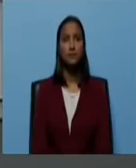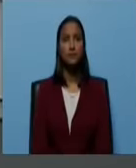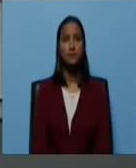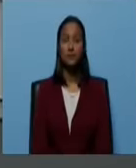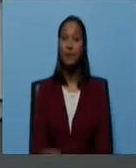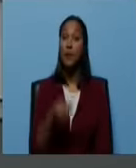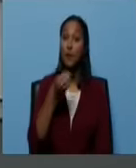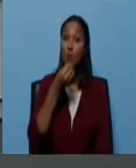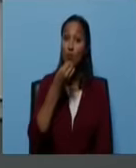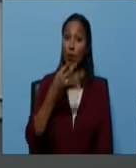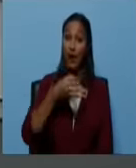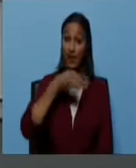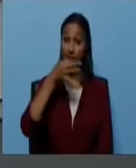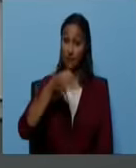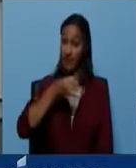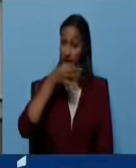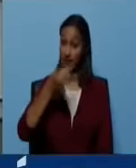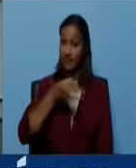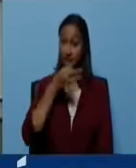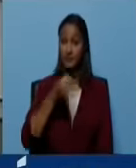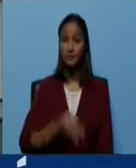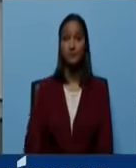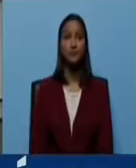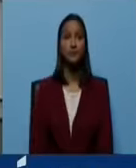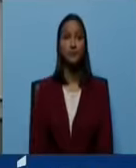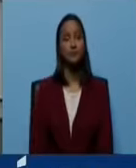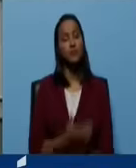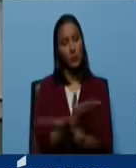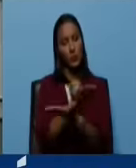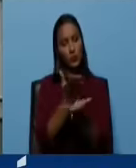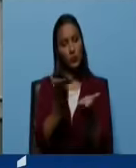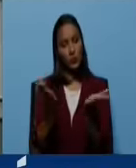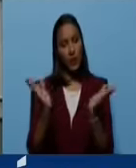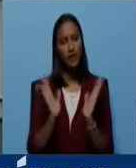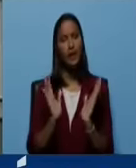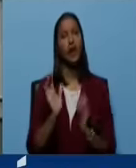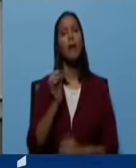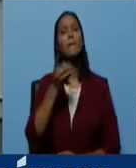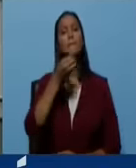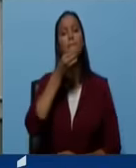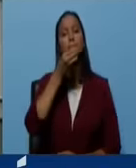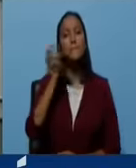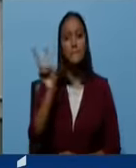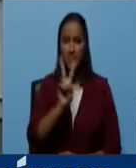Buenas tardes. Tengan todos ustedes, pueblo de Venezuela.